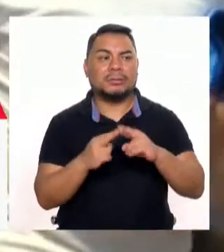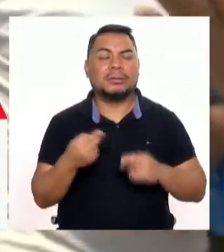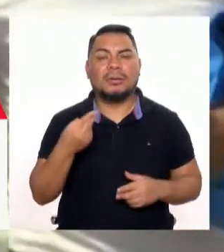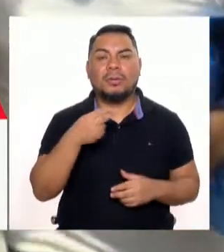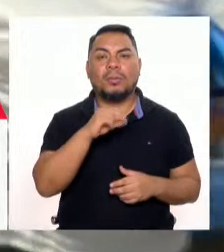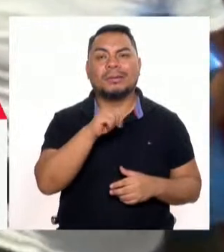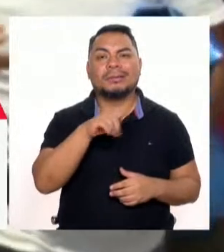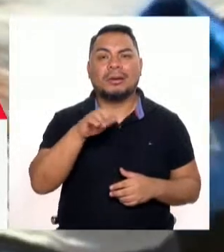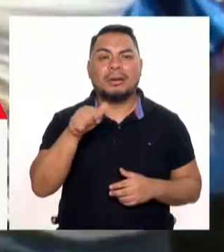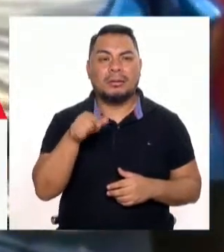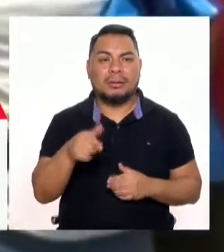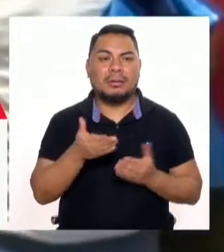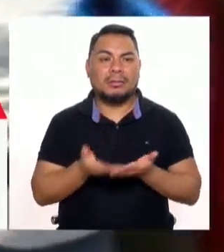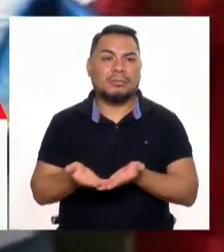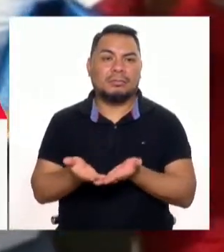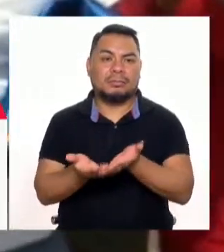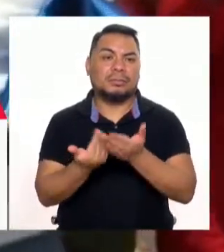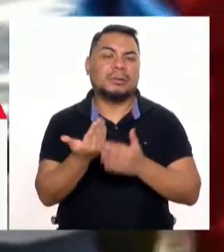embarcaciones